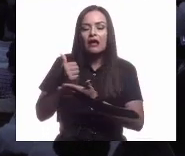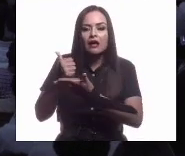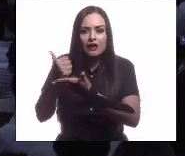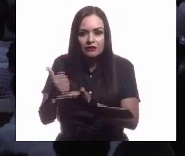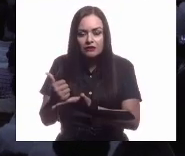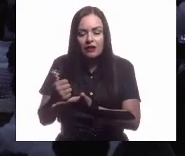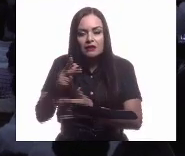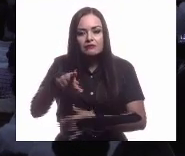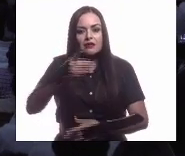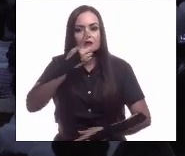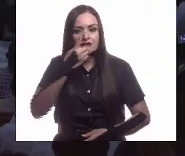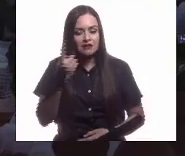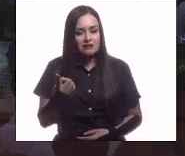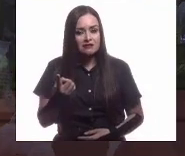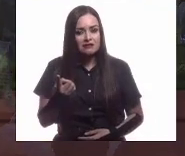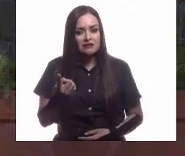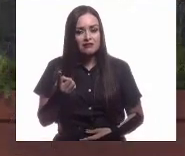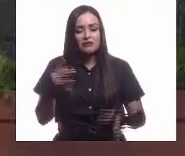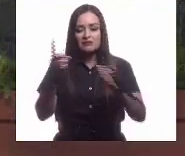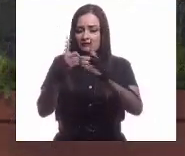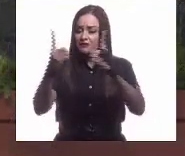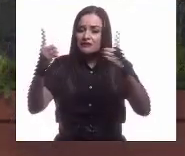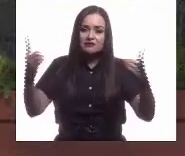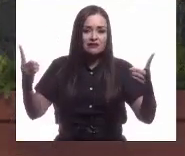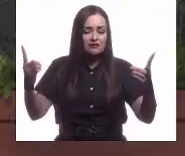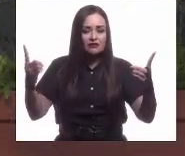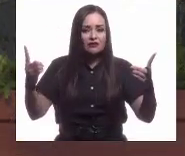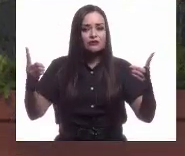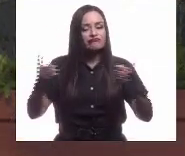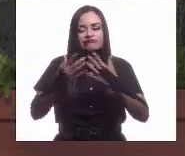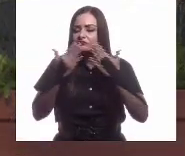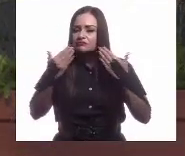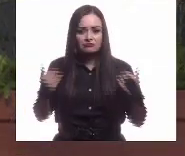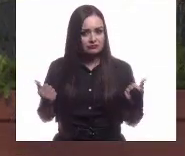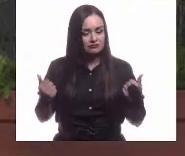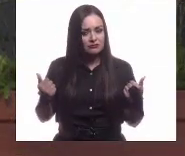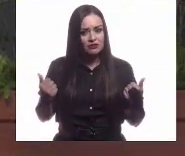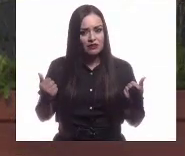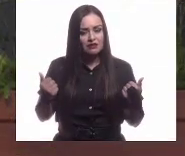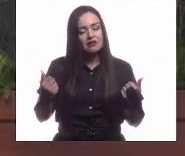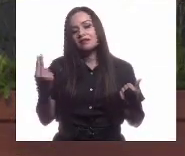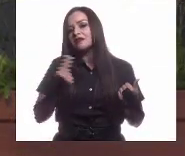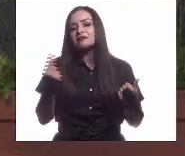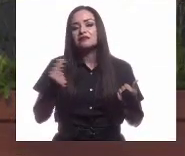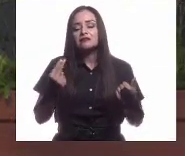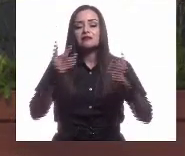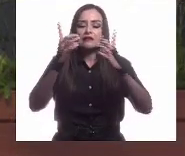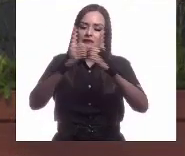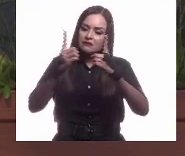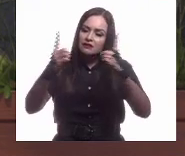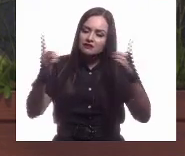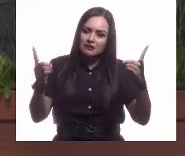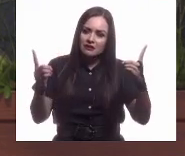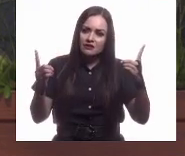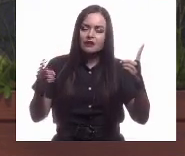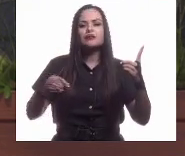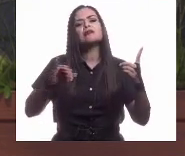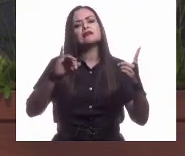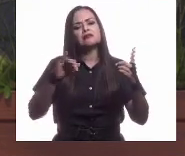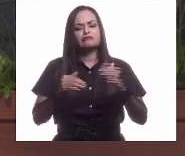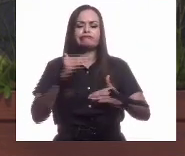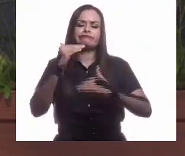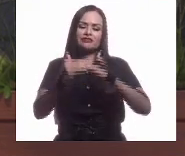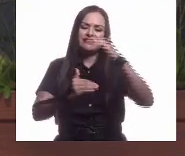Pero insistimos, no hay crecimiento. No hay desarrollo si no hay crecimiento. Puede haber, sí, crecimiento